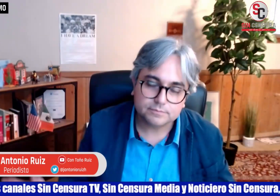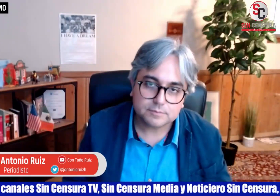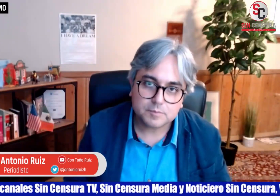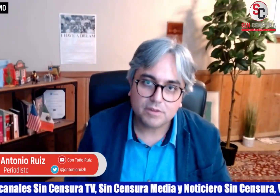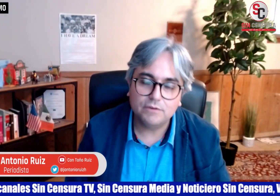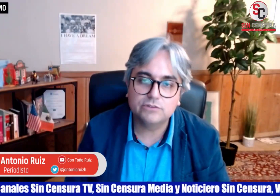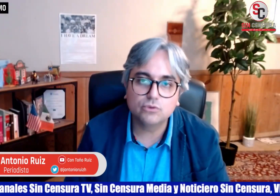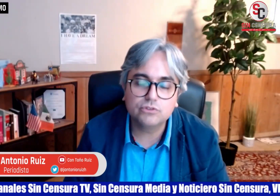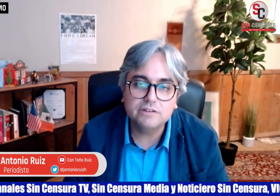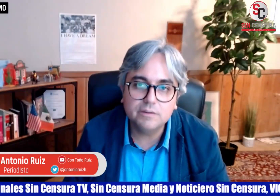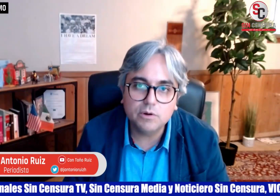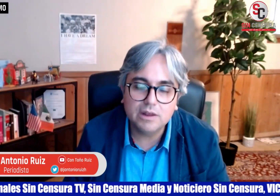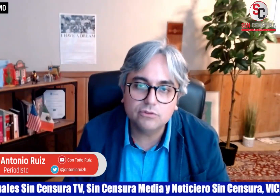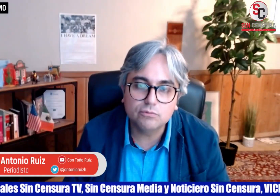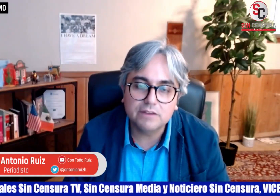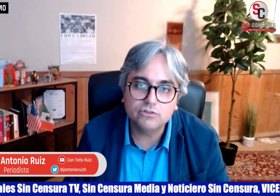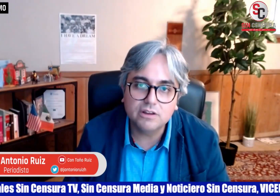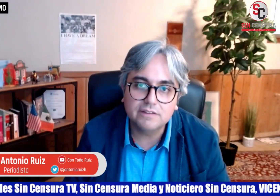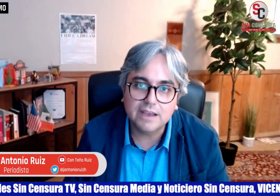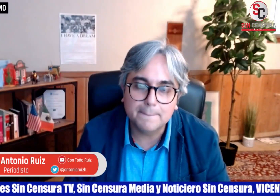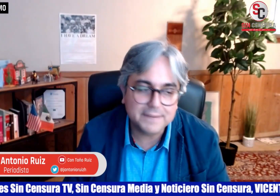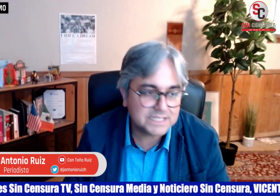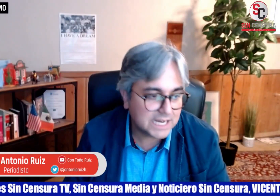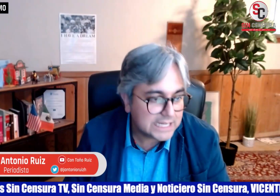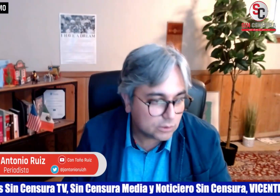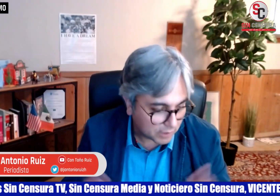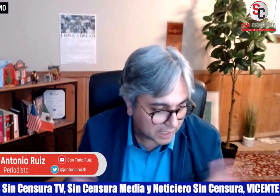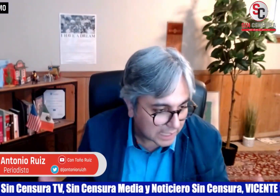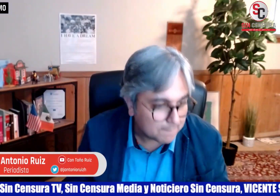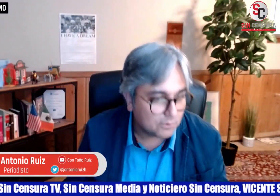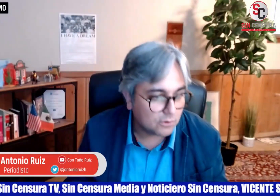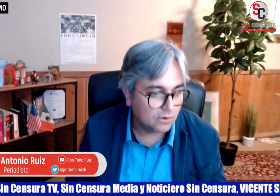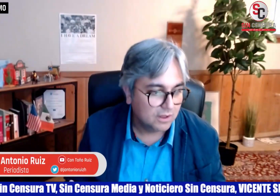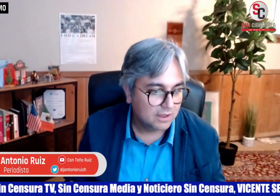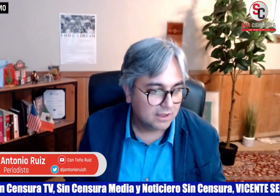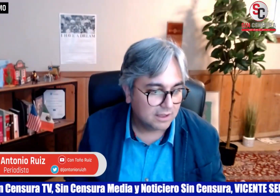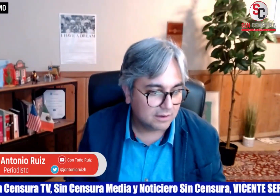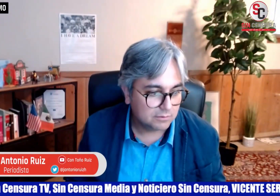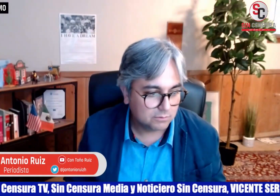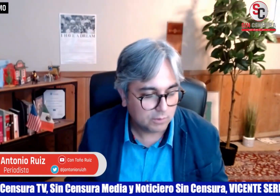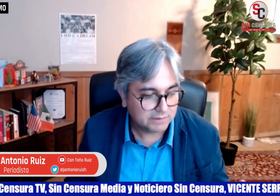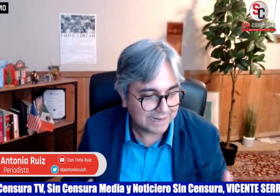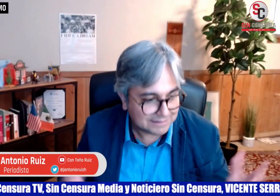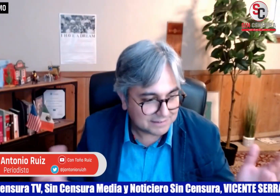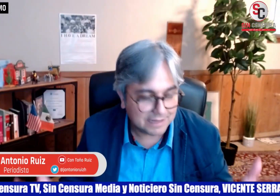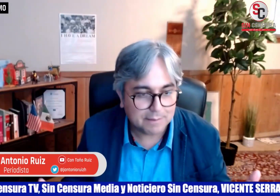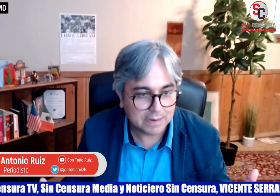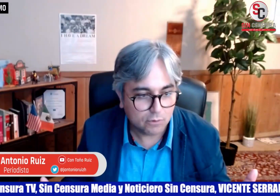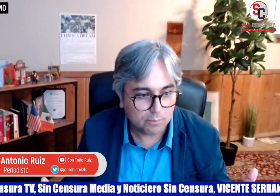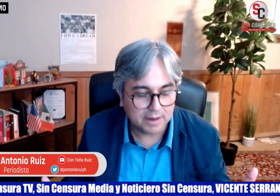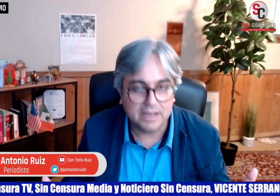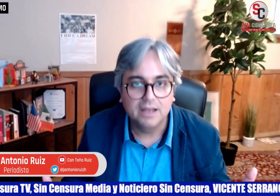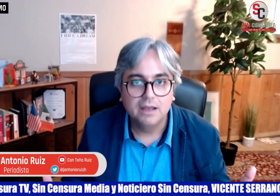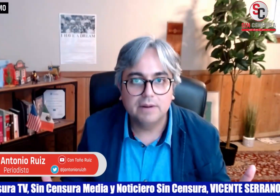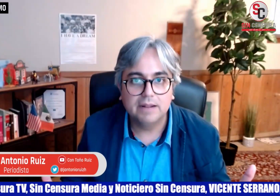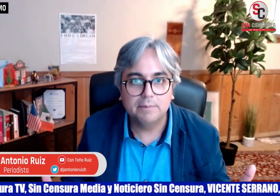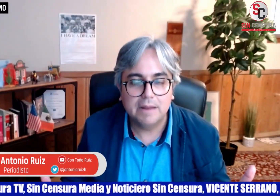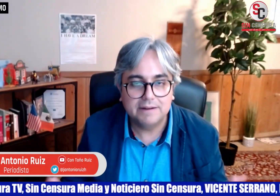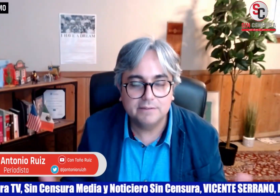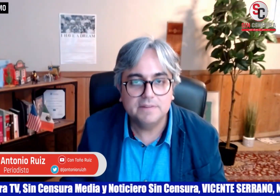baño fastuosísimo en una de sus mansiones en Campeche, Alito, por ejemplo, ¿no? ¿Cómo es que necesita mármol